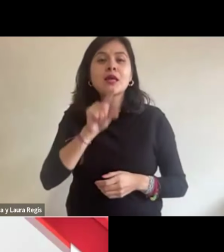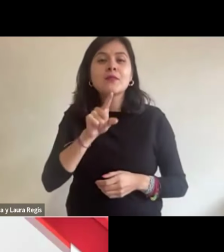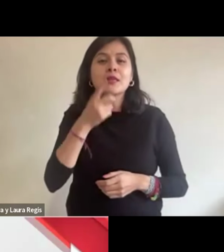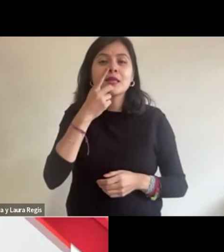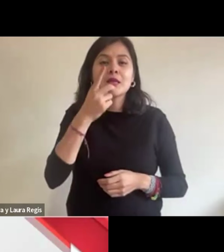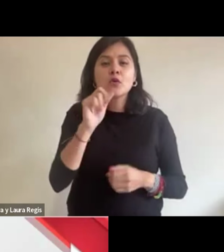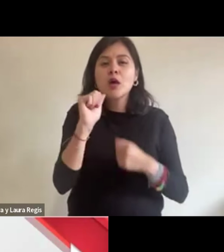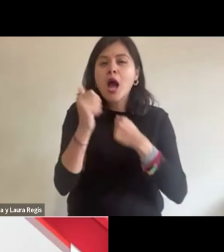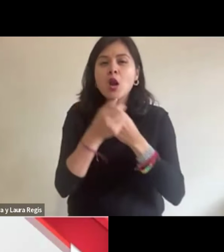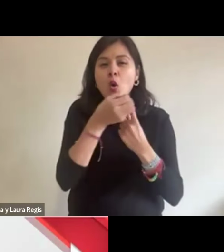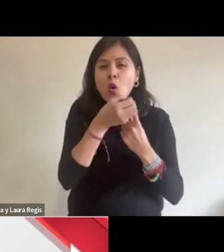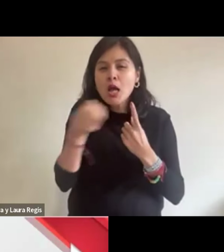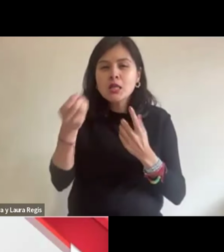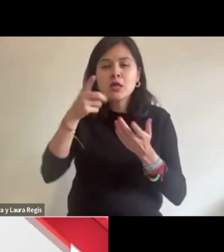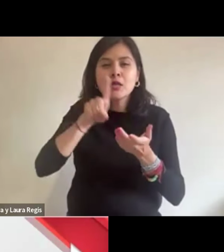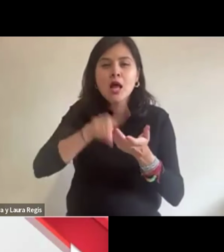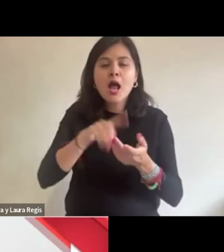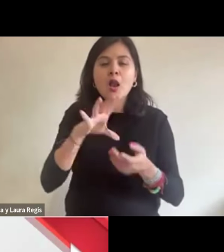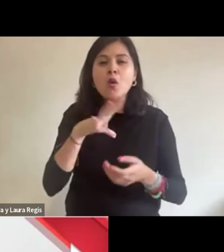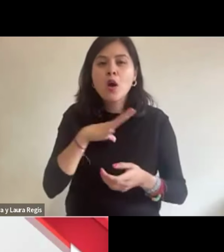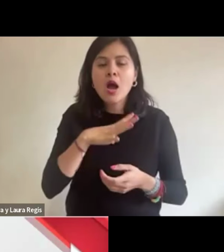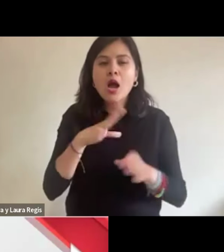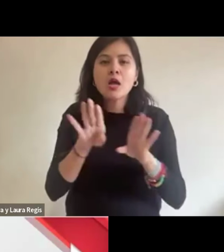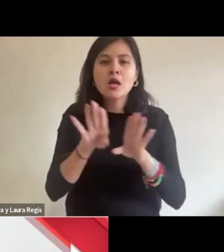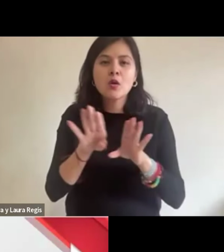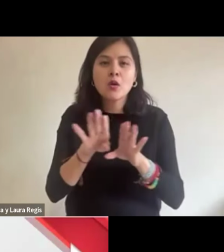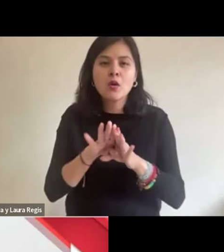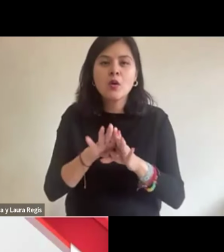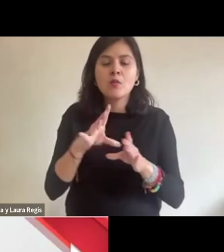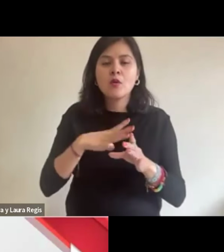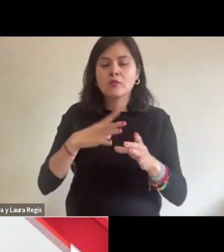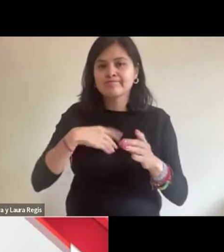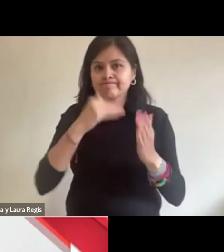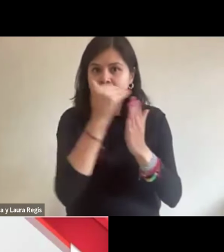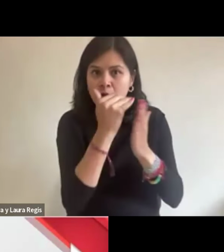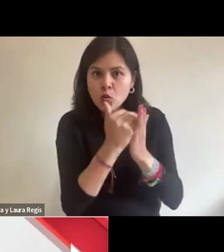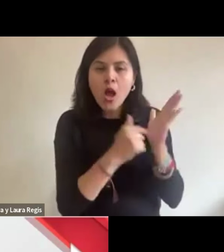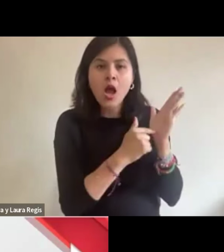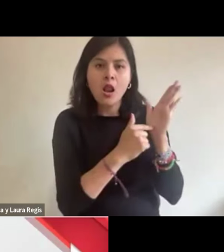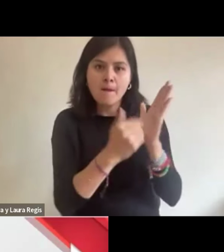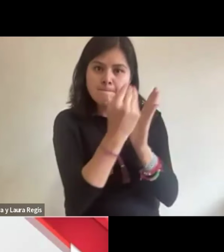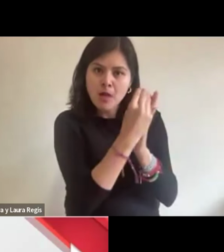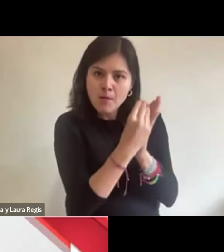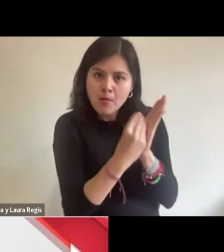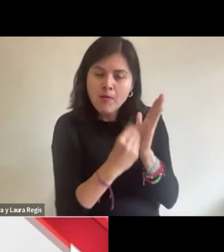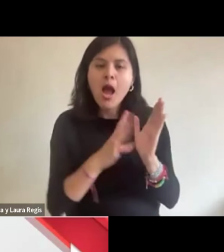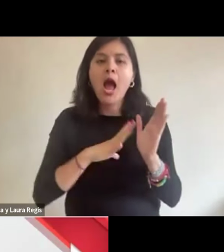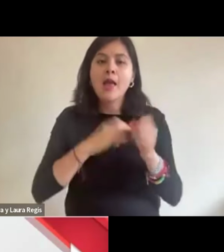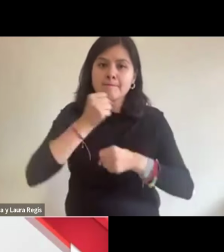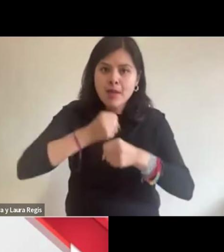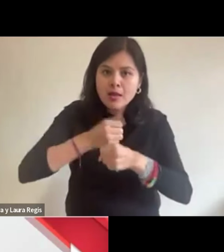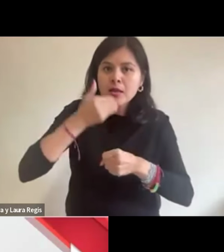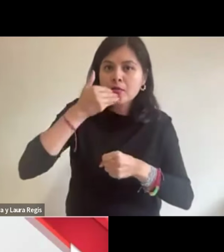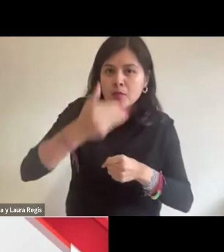que cualquier organización que a lo mejor ya tenga como el cuerpo de un manual o que ya tenga buenas prácticas